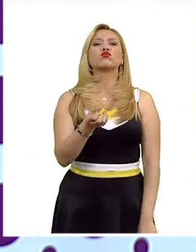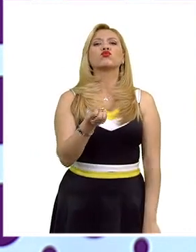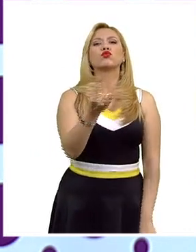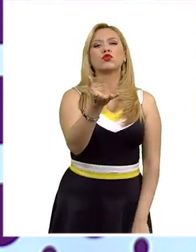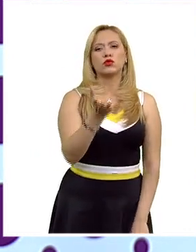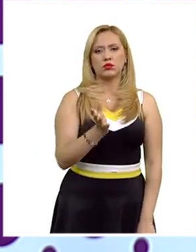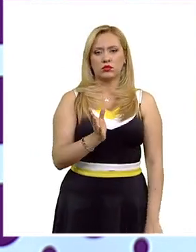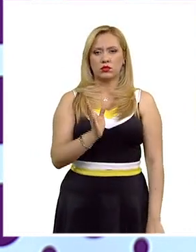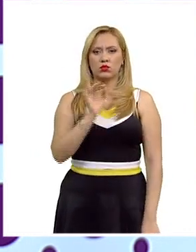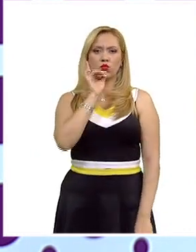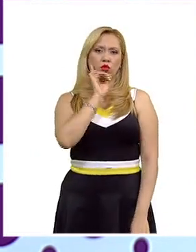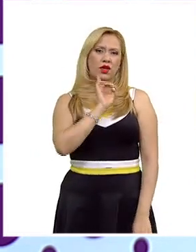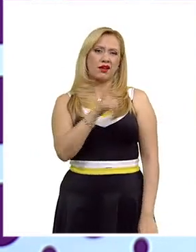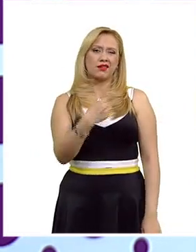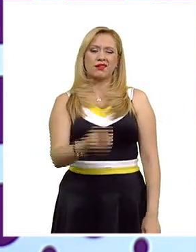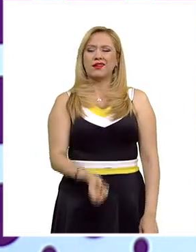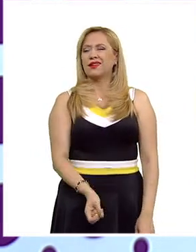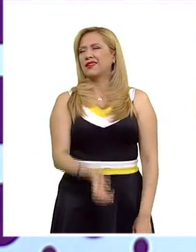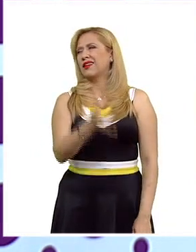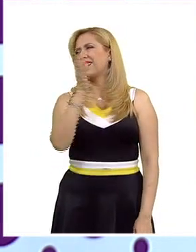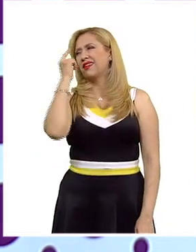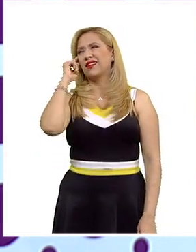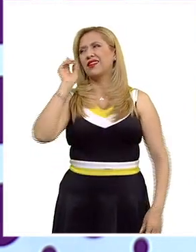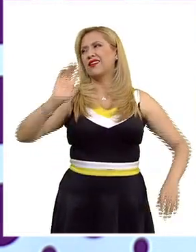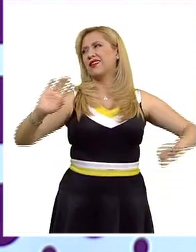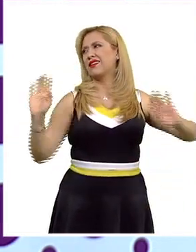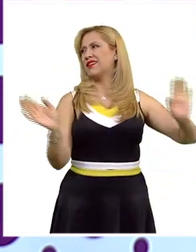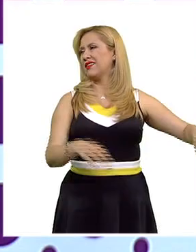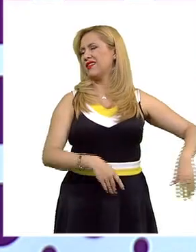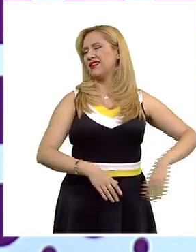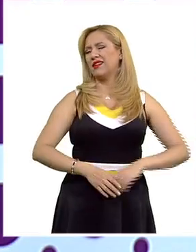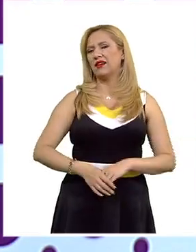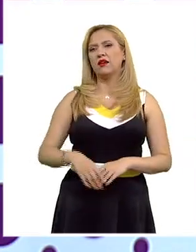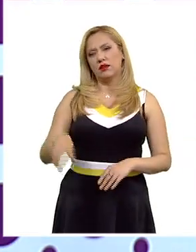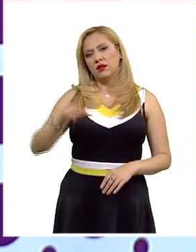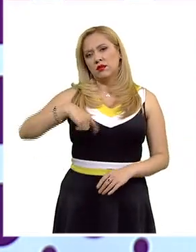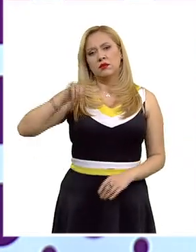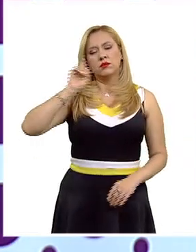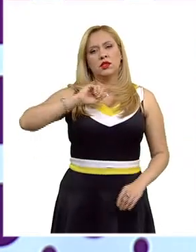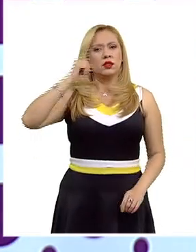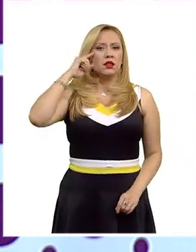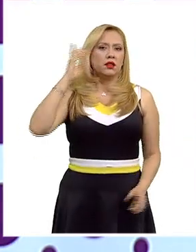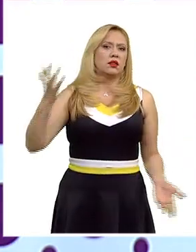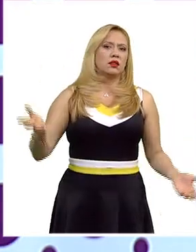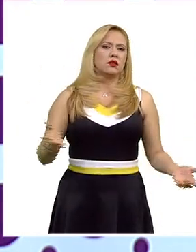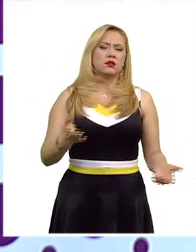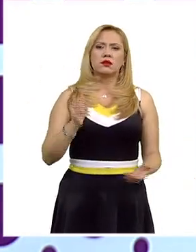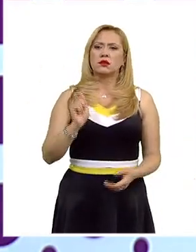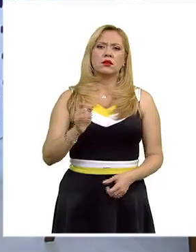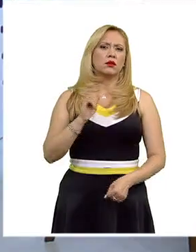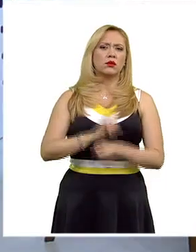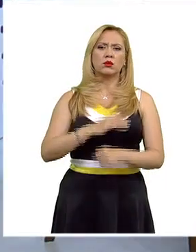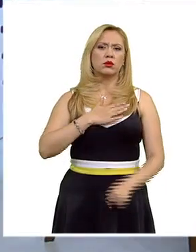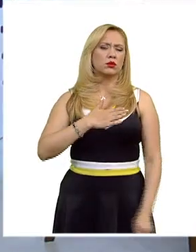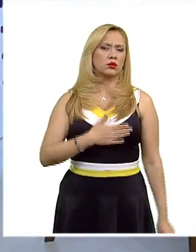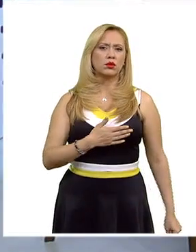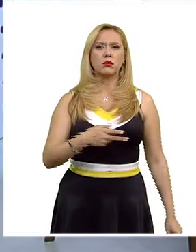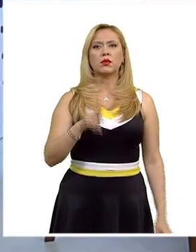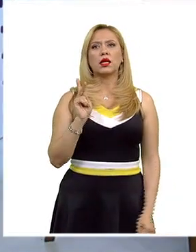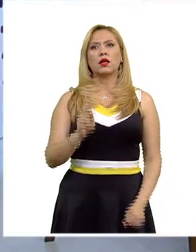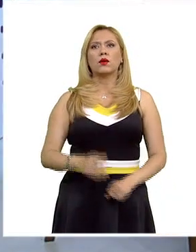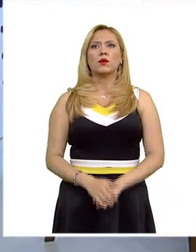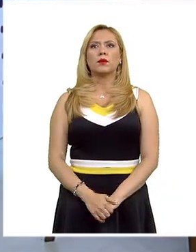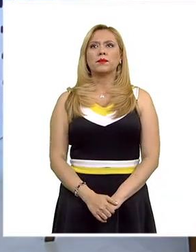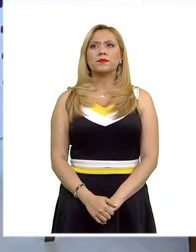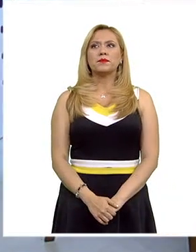ataque, ni porque estemos enojadas. Bueno, sí estamos enojadas, muchas mujeres, por la injusticia que vivimos, pero lo que quiero decir es